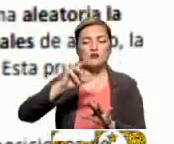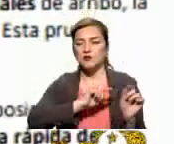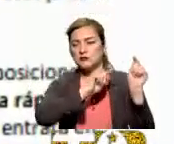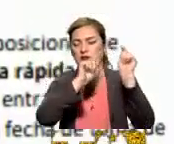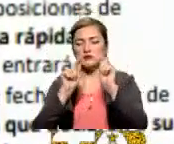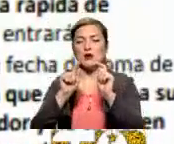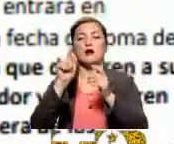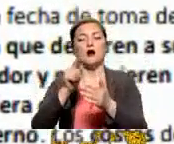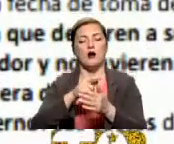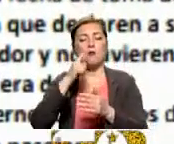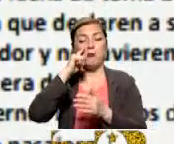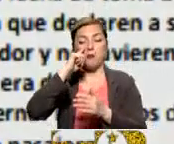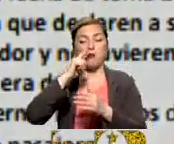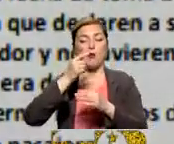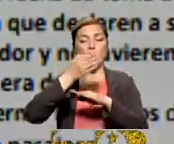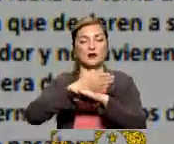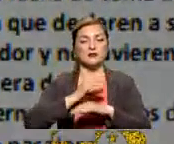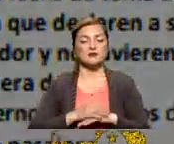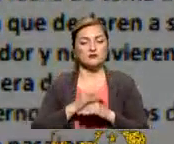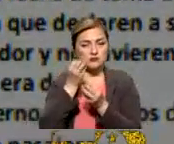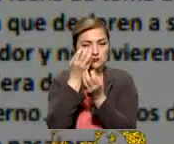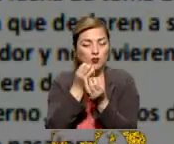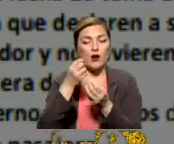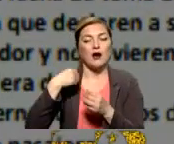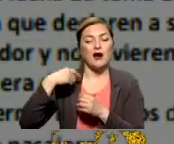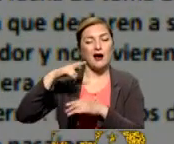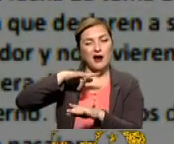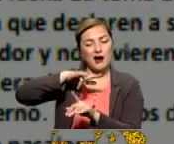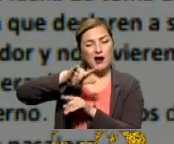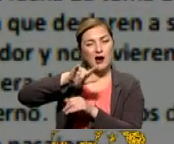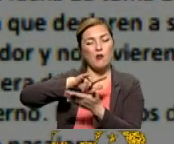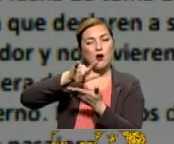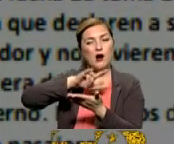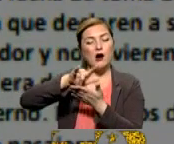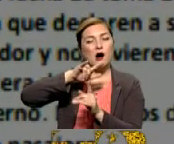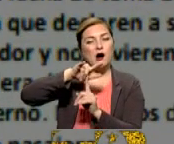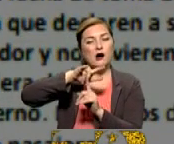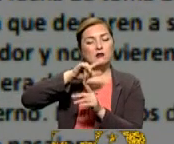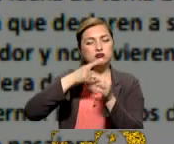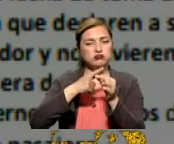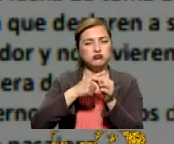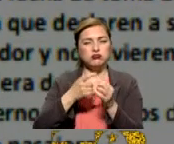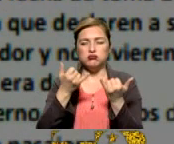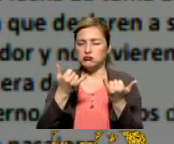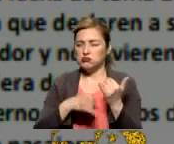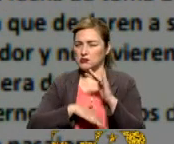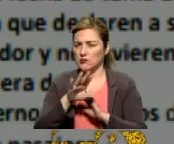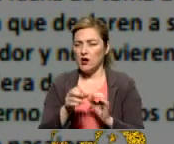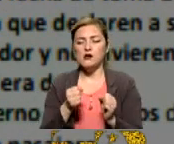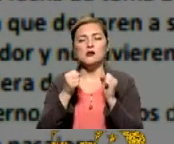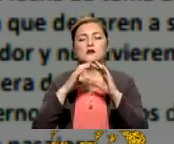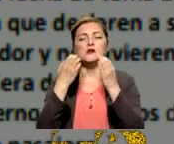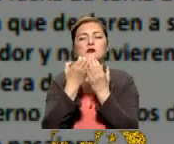este comunicado difundido este domingo por Keyport, concesionario del servicio aeroportuario de Quito, se habla de una actualización de las medidas y se anuncia que el